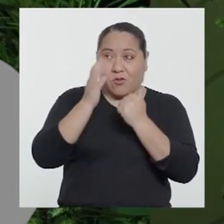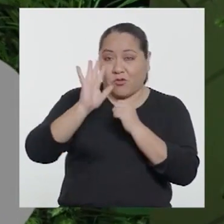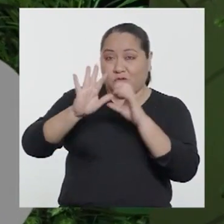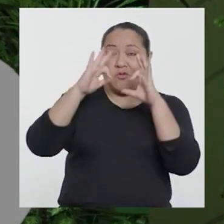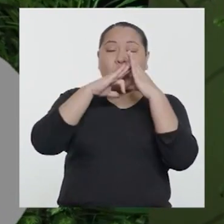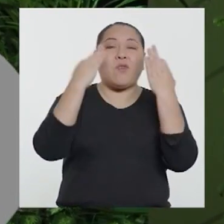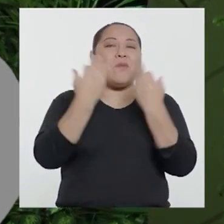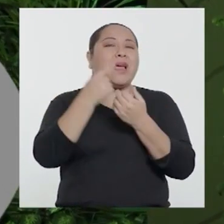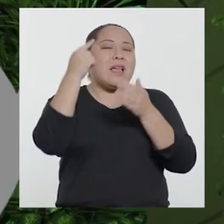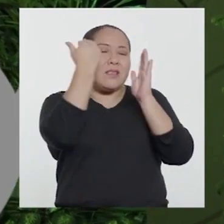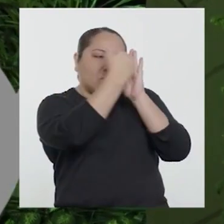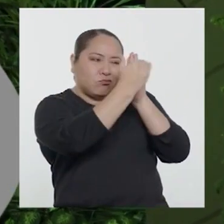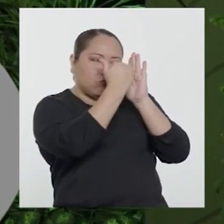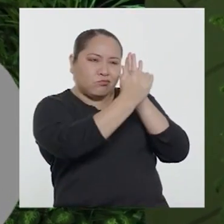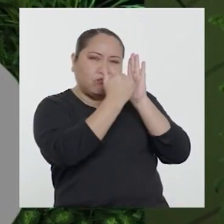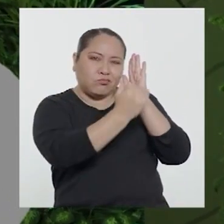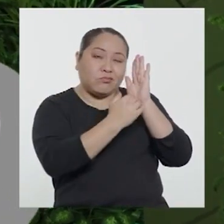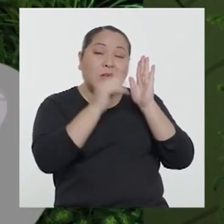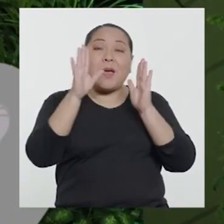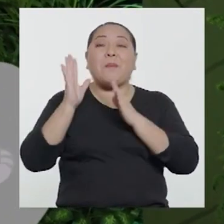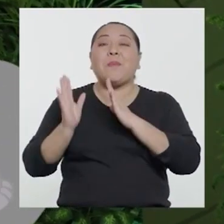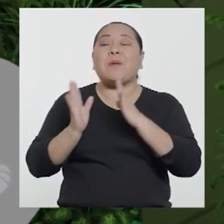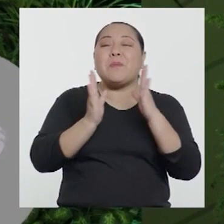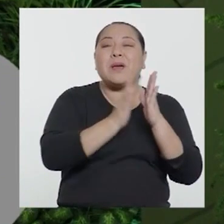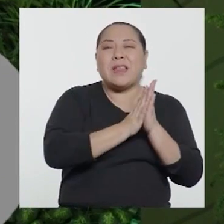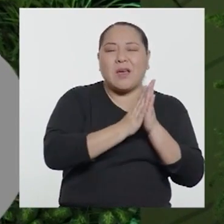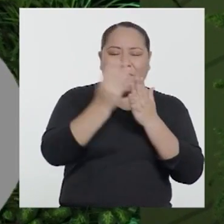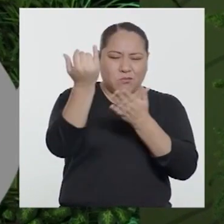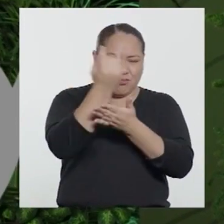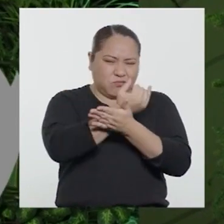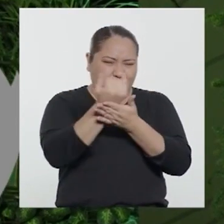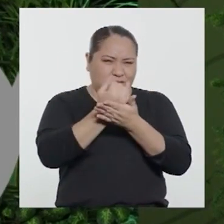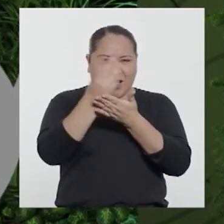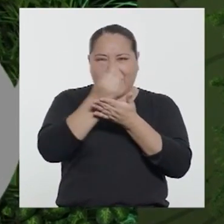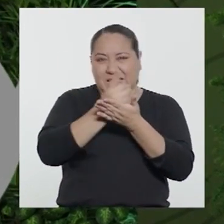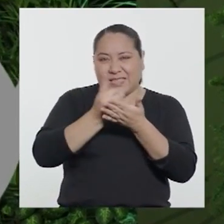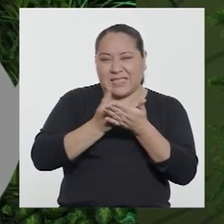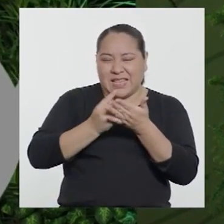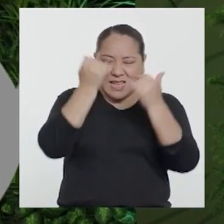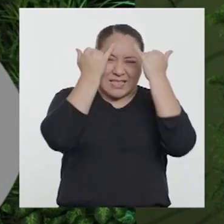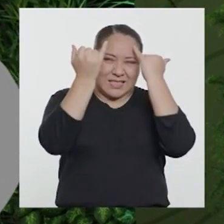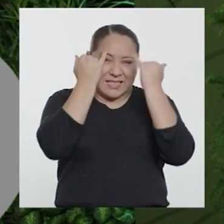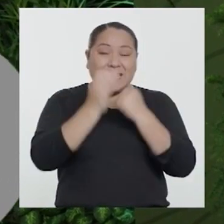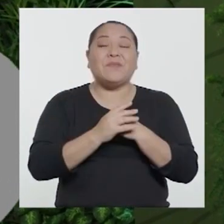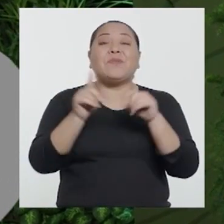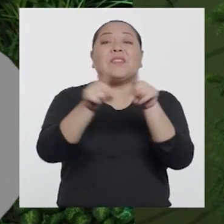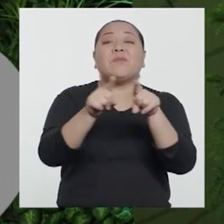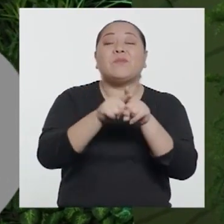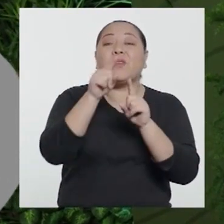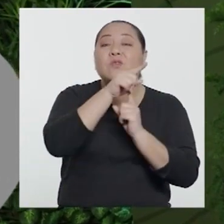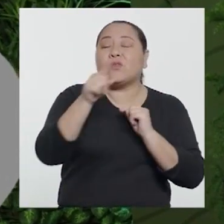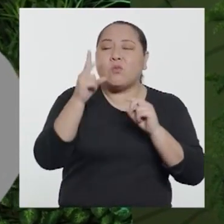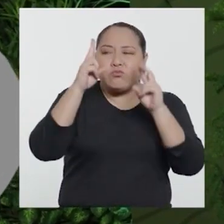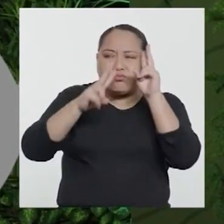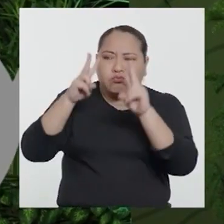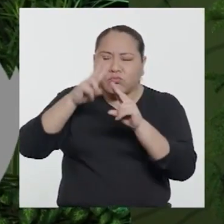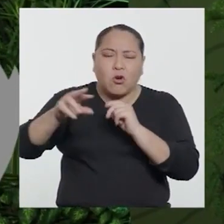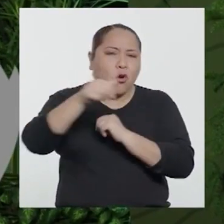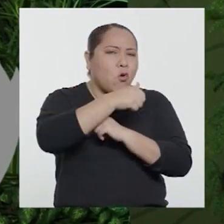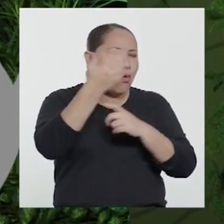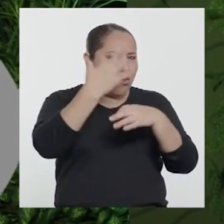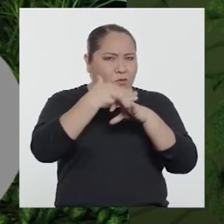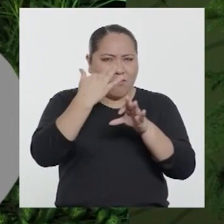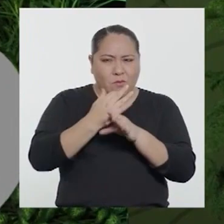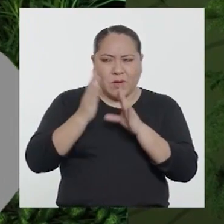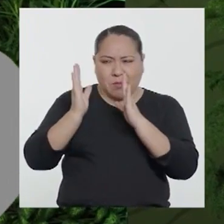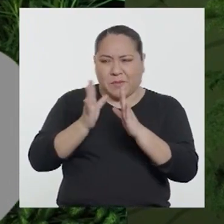familia, estas instrucciones y prepárense para diseñar sus propuestas. También pueden averiguar otras formas de